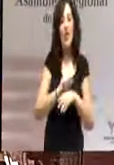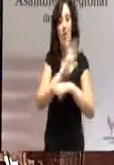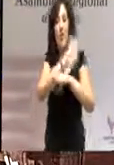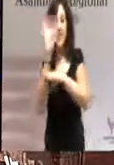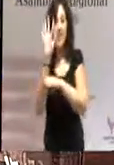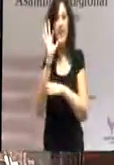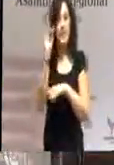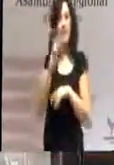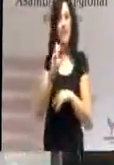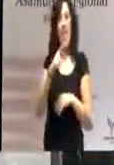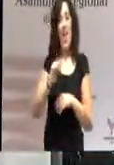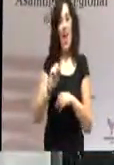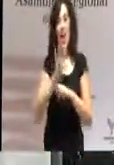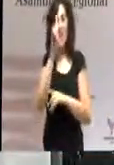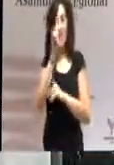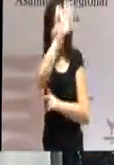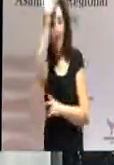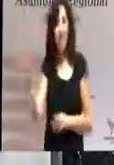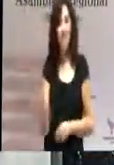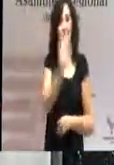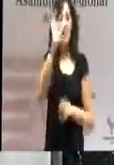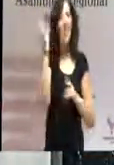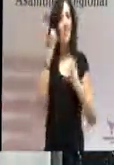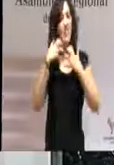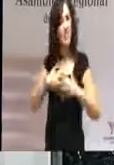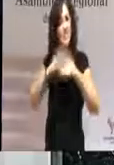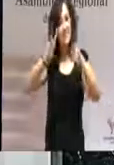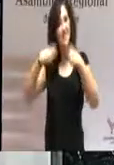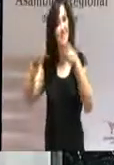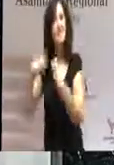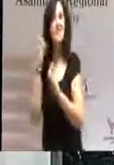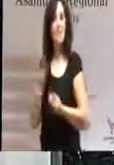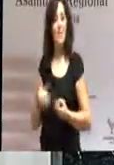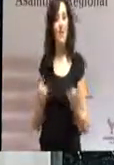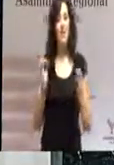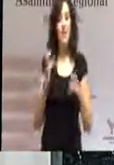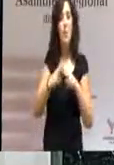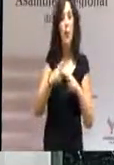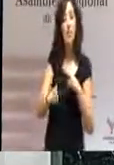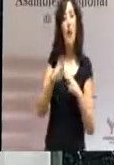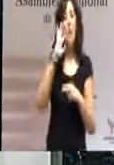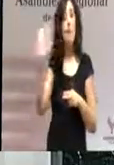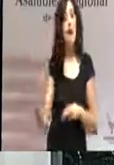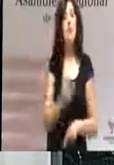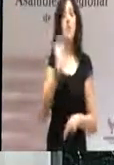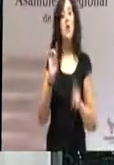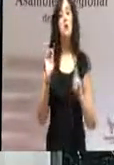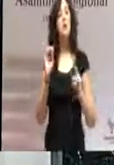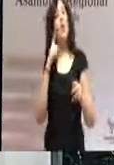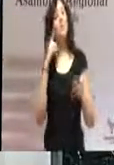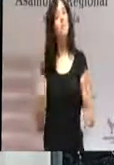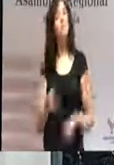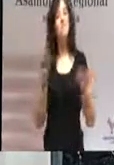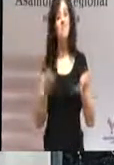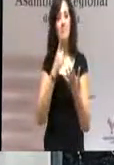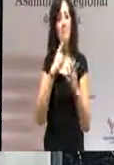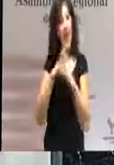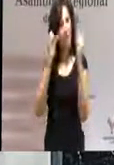Alta. Frente a sus políticas de apariencia, le ofrecemos un acuerdo por la